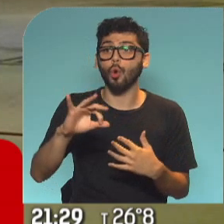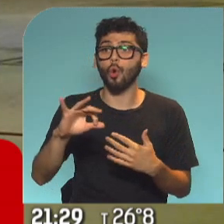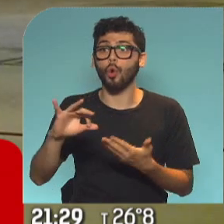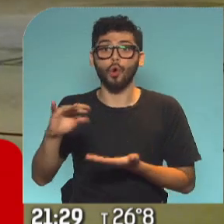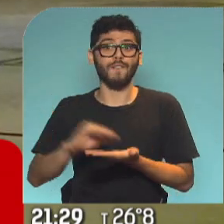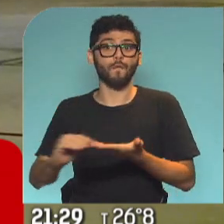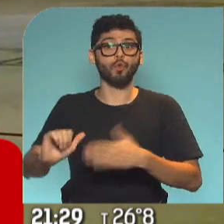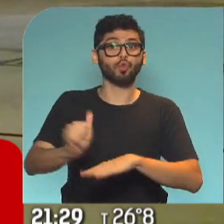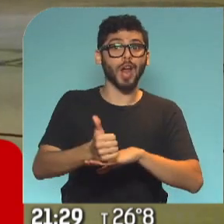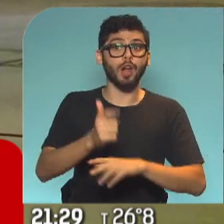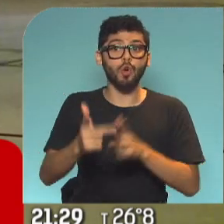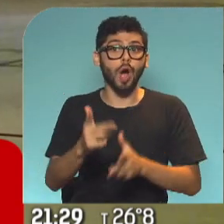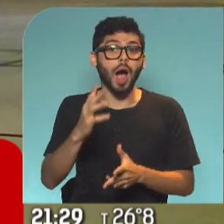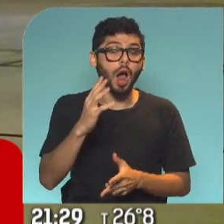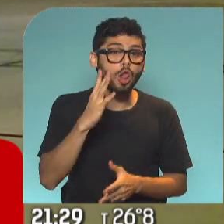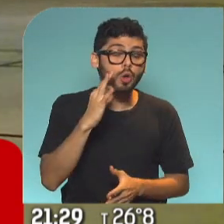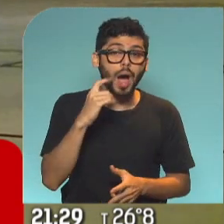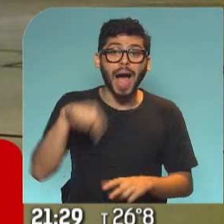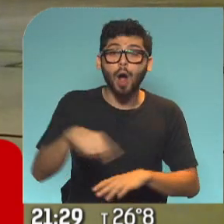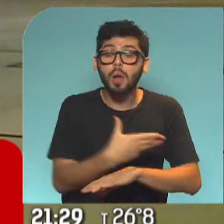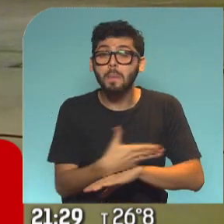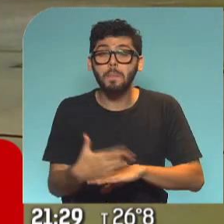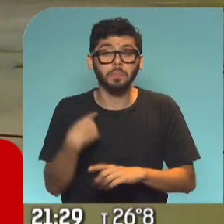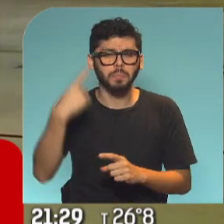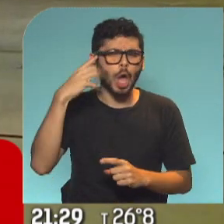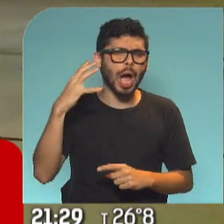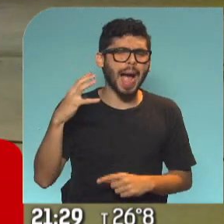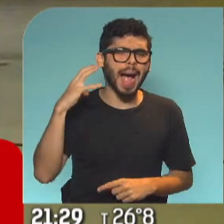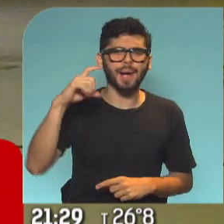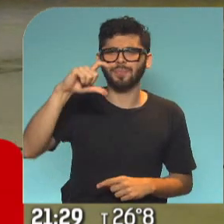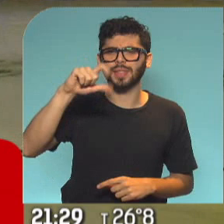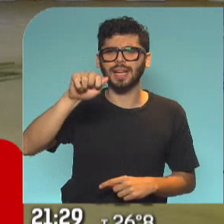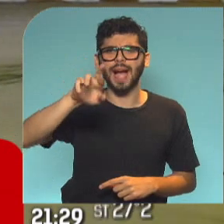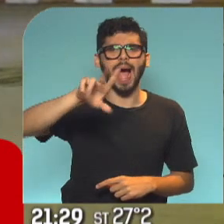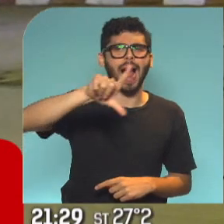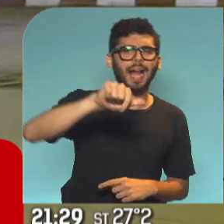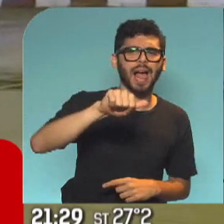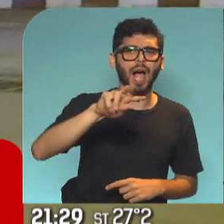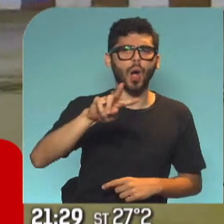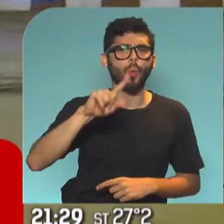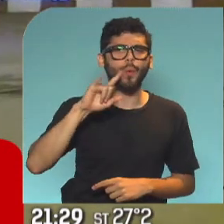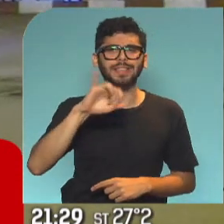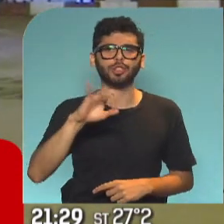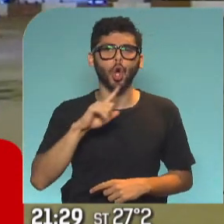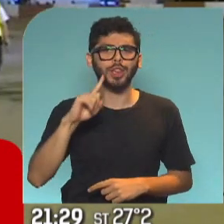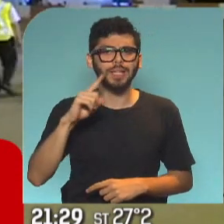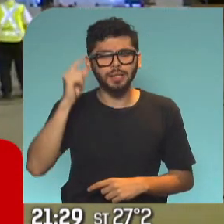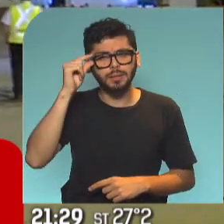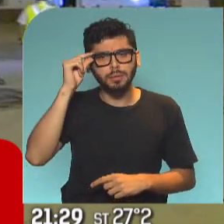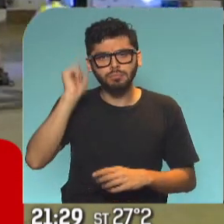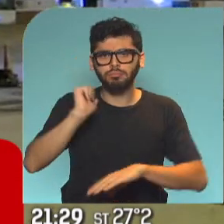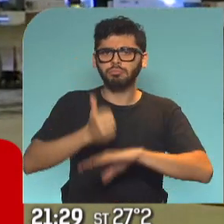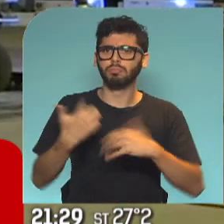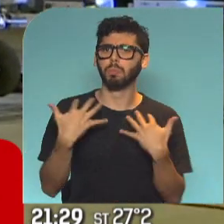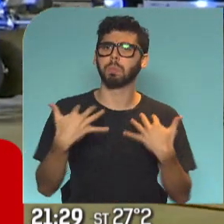funcionarios armada al momento. Hasta ahora pienso en Carla Bisotti, desde que fue designada ministra de Salud, no ha hablado de manera